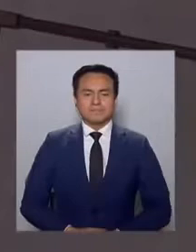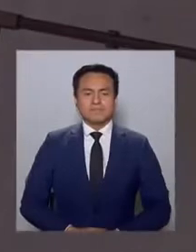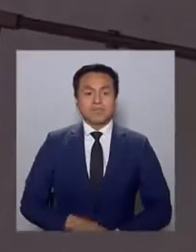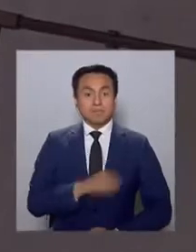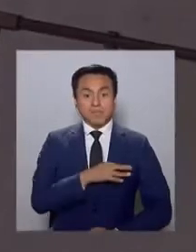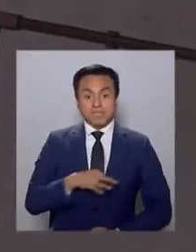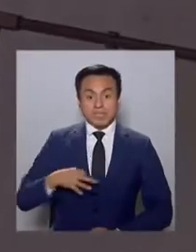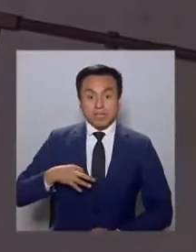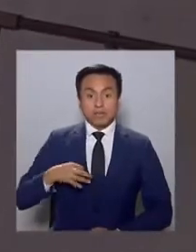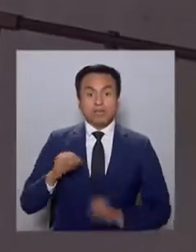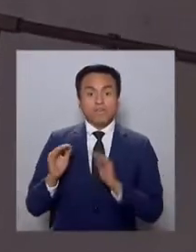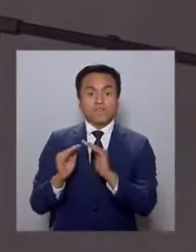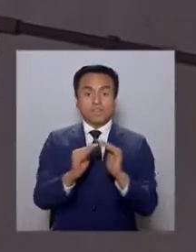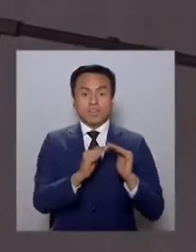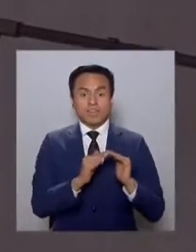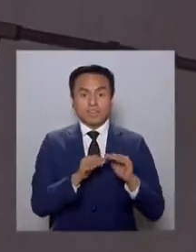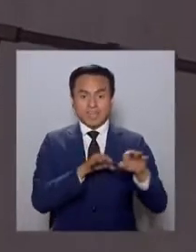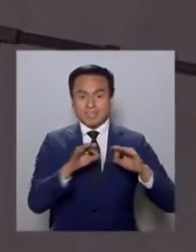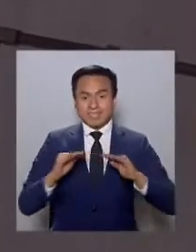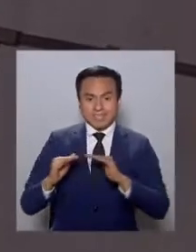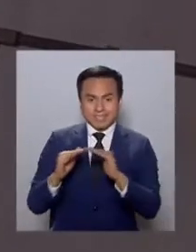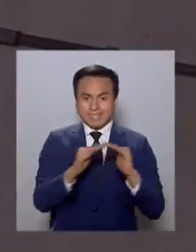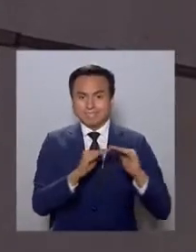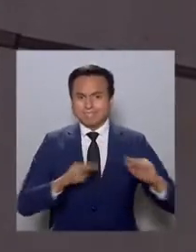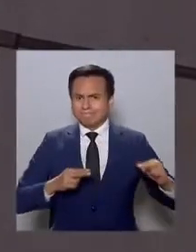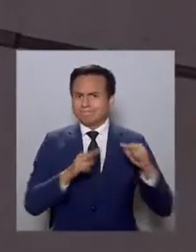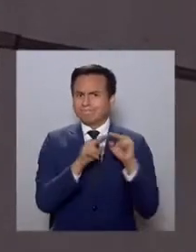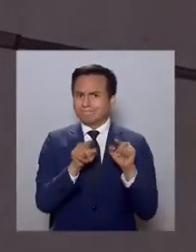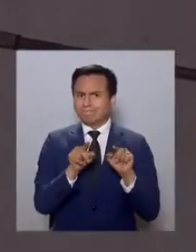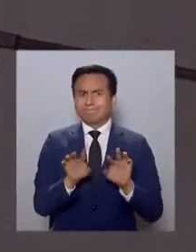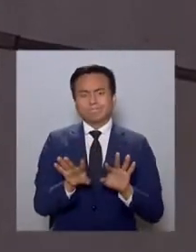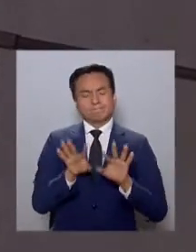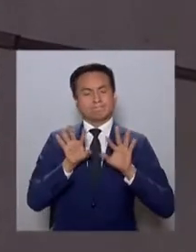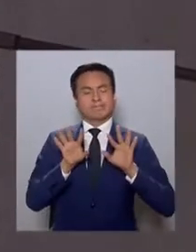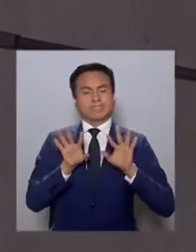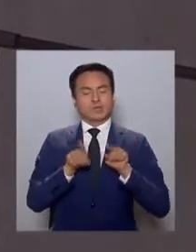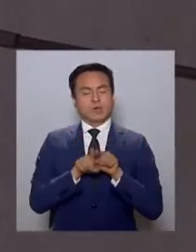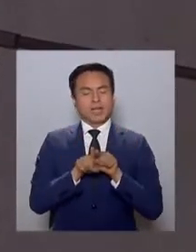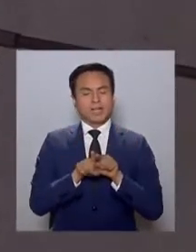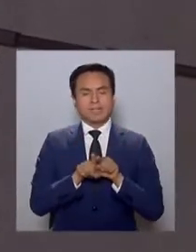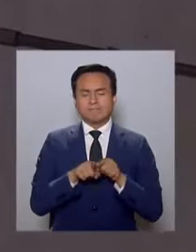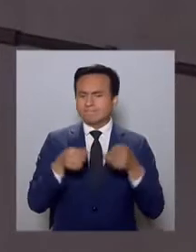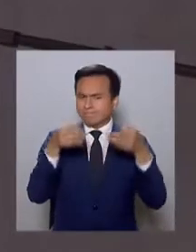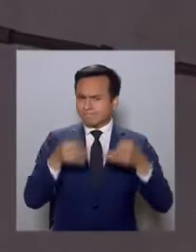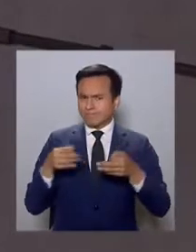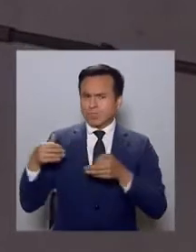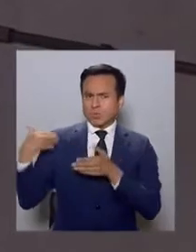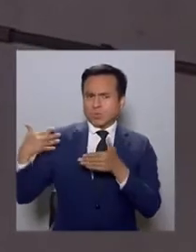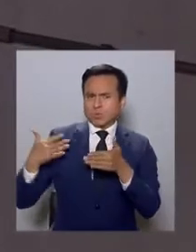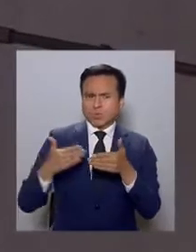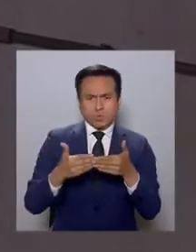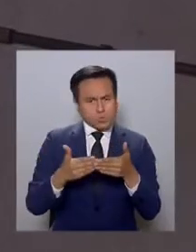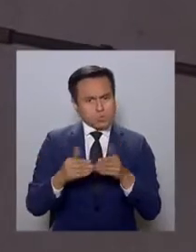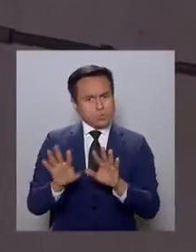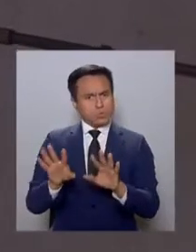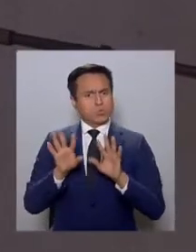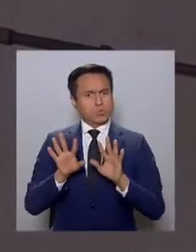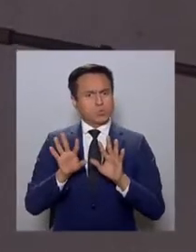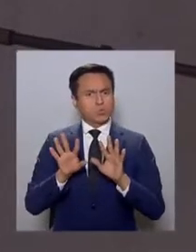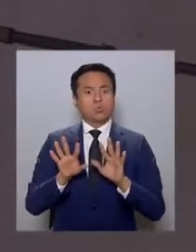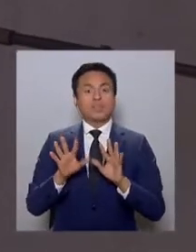En el Ministerio de Vivienda y Urbanismo, alguien con una destacada e incuestionable trayectoria y que espero también